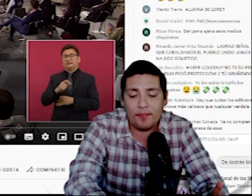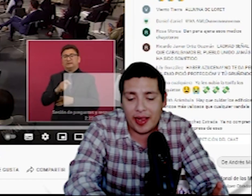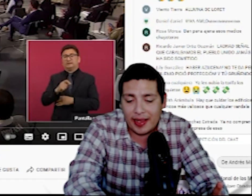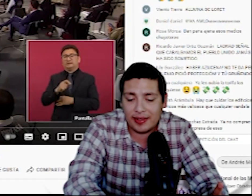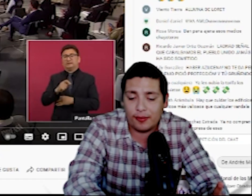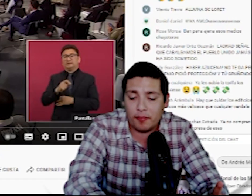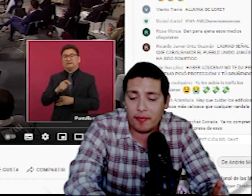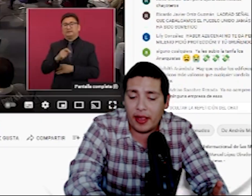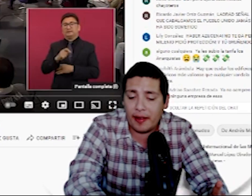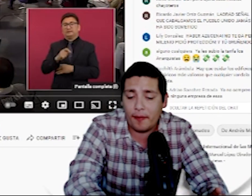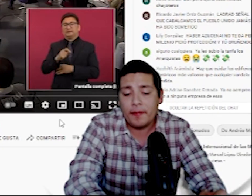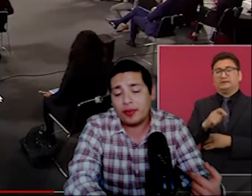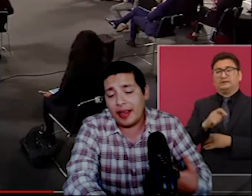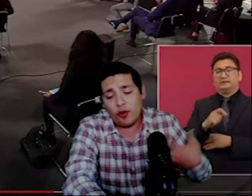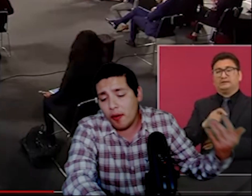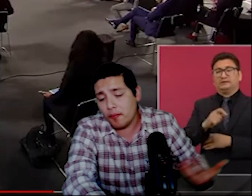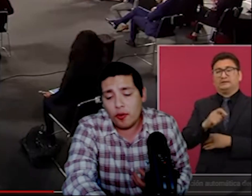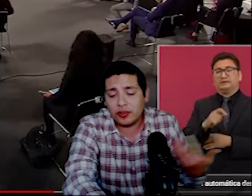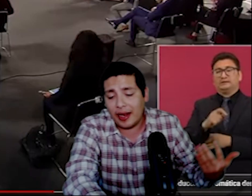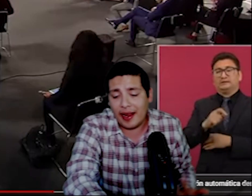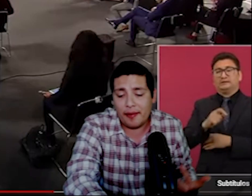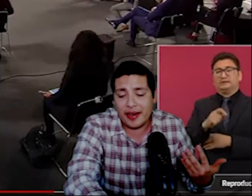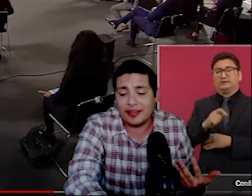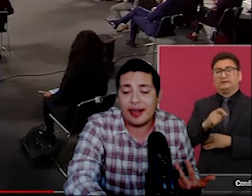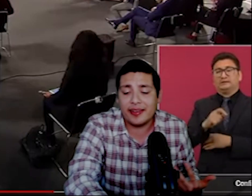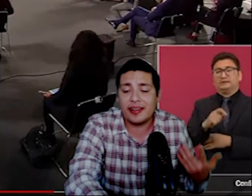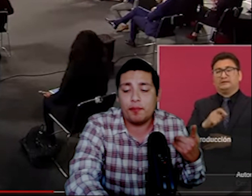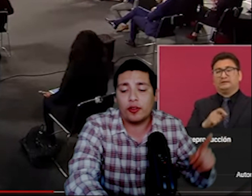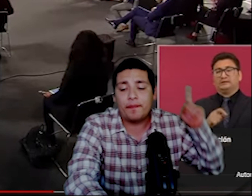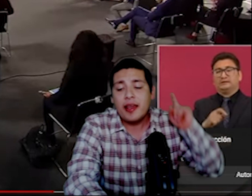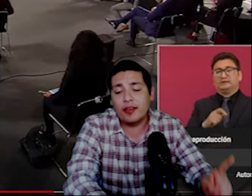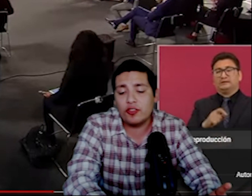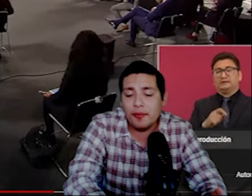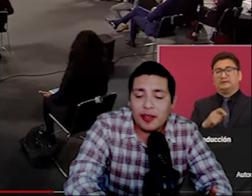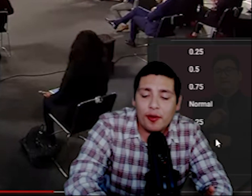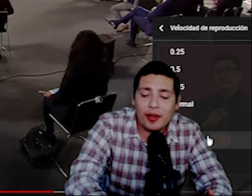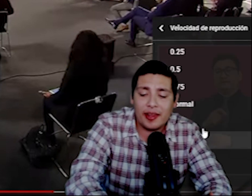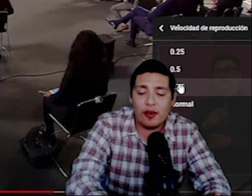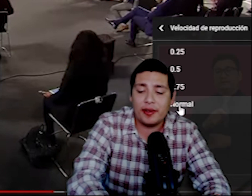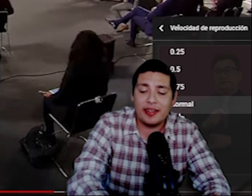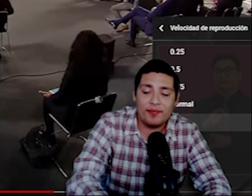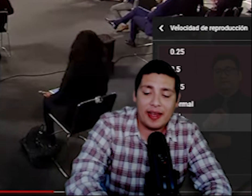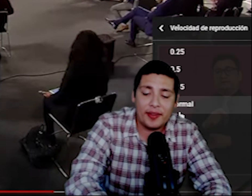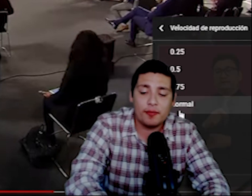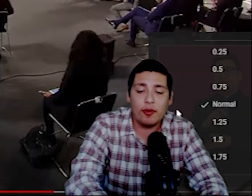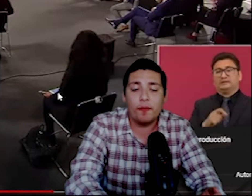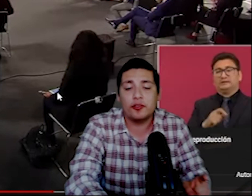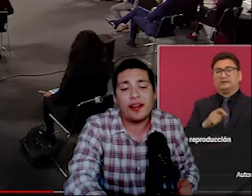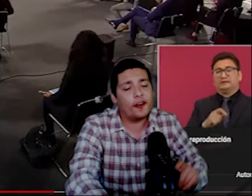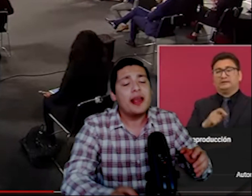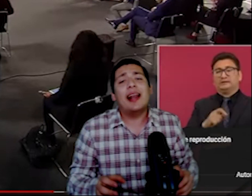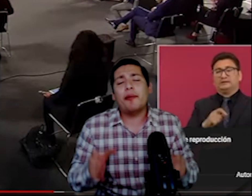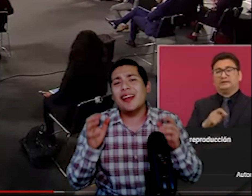cuidar intereses que no buscan el bienestar de este deporte. Escuchemos qué fue lo que dijo el presidente Andrés Manuel